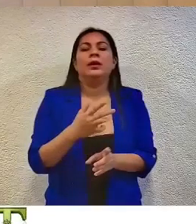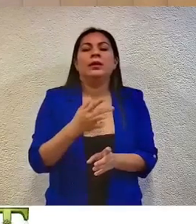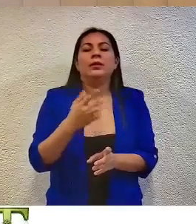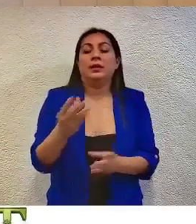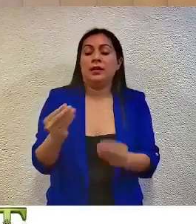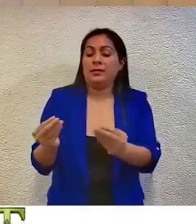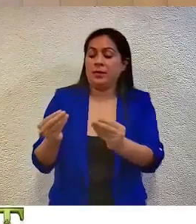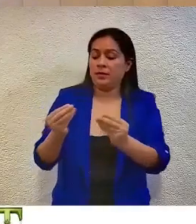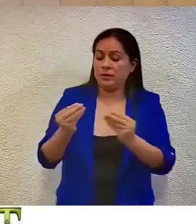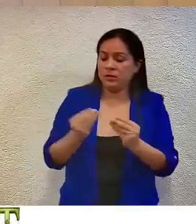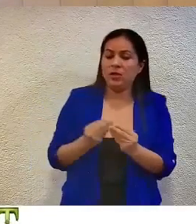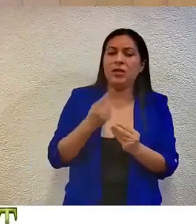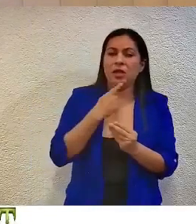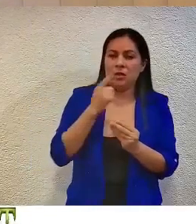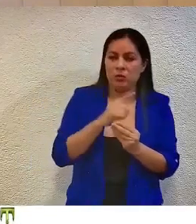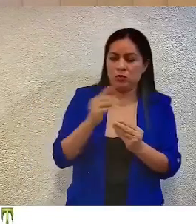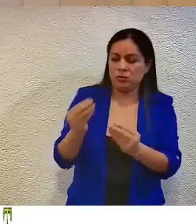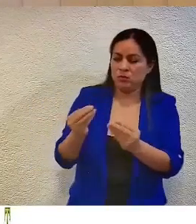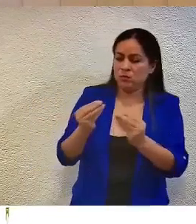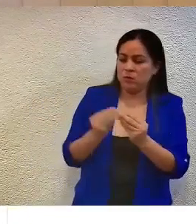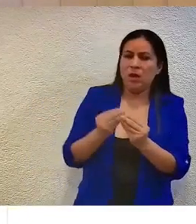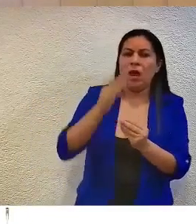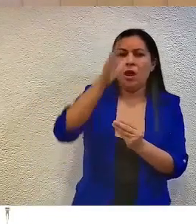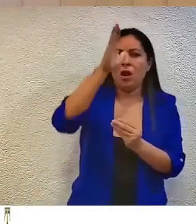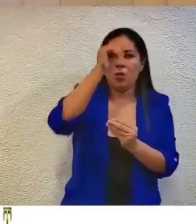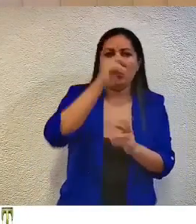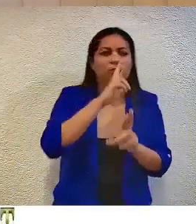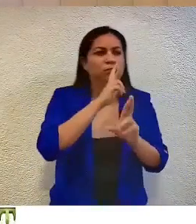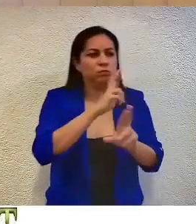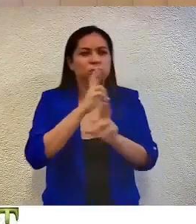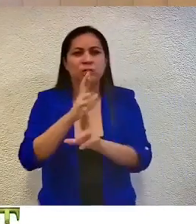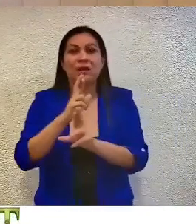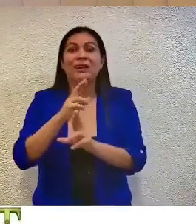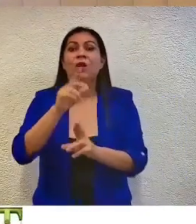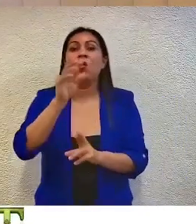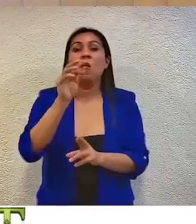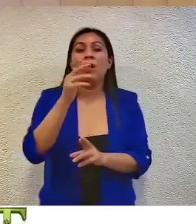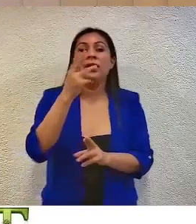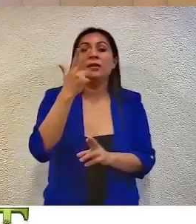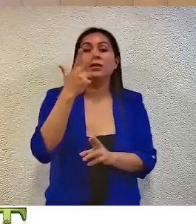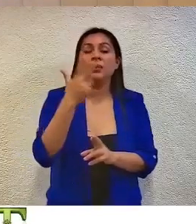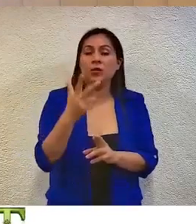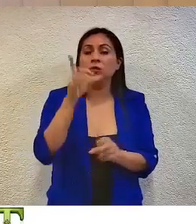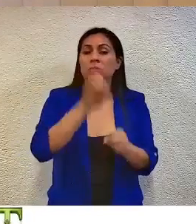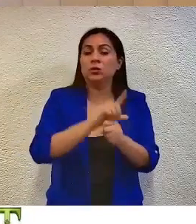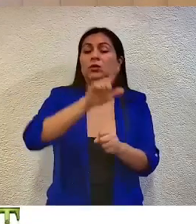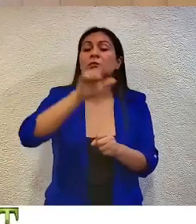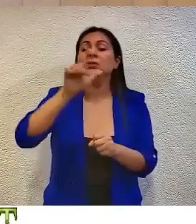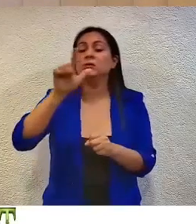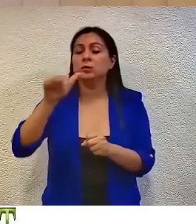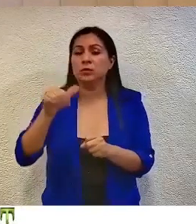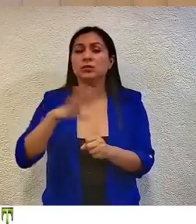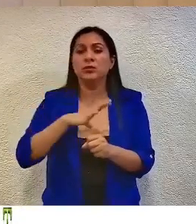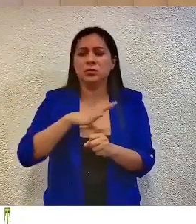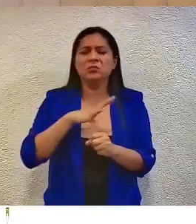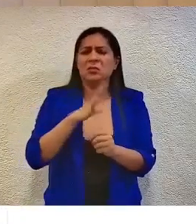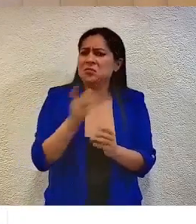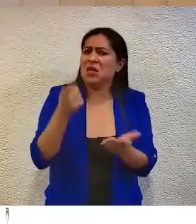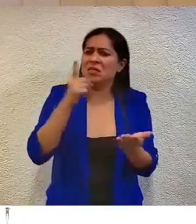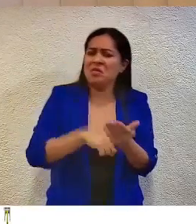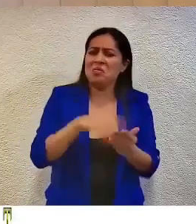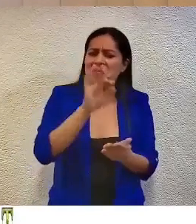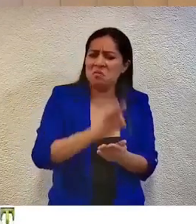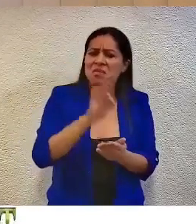recepción de la queja a la emisión del acuerdo impugnado transcurrieron 48 días hábiles, ello se encuentra justificado en